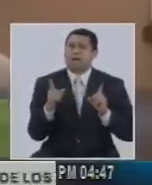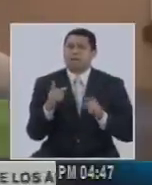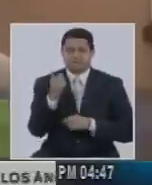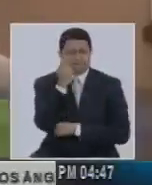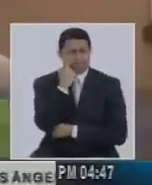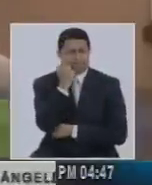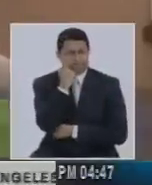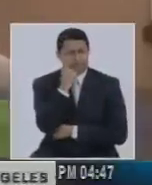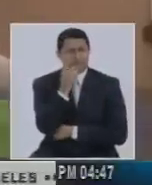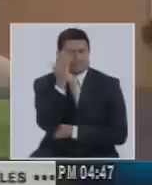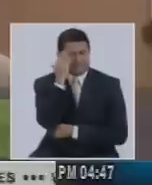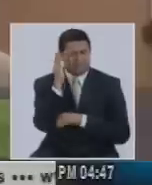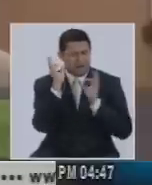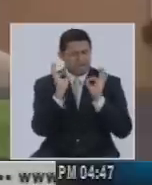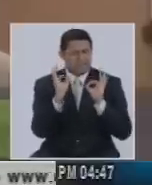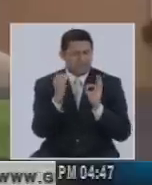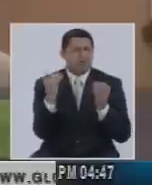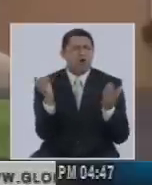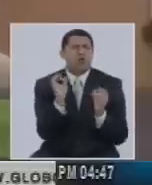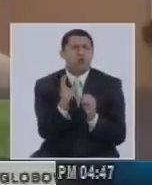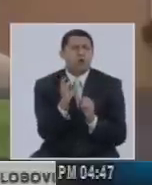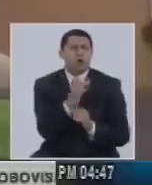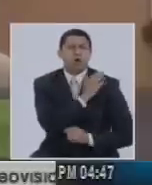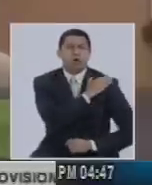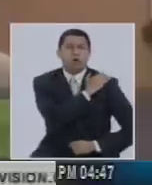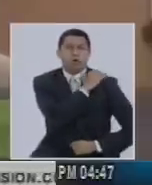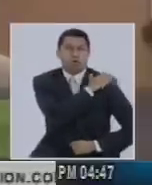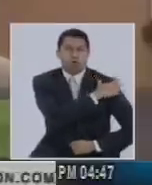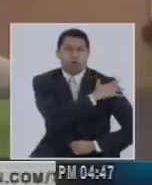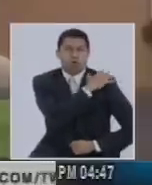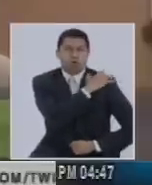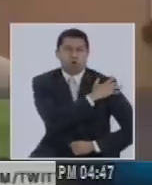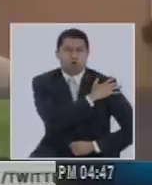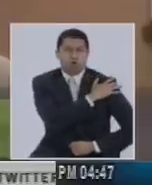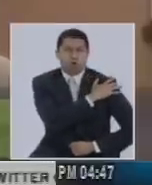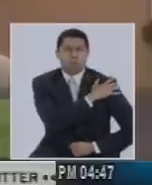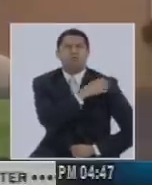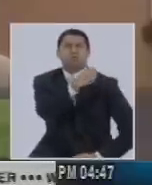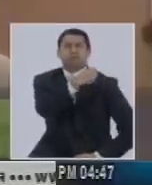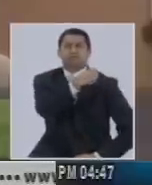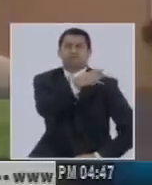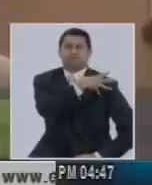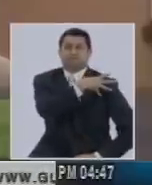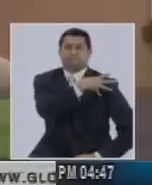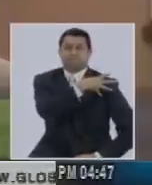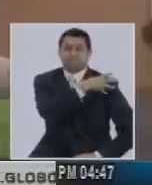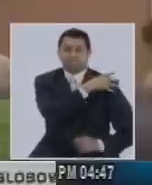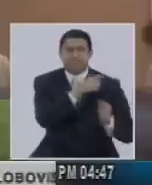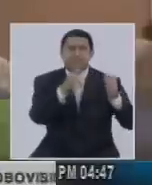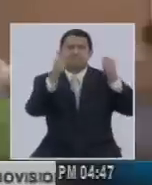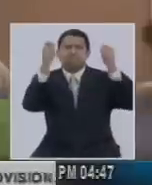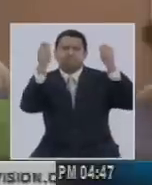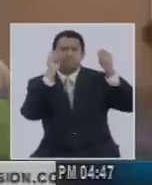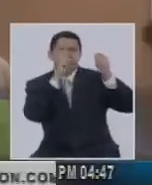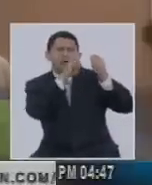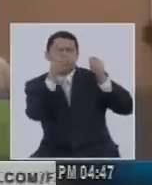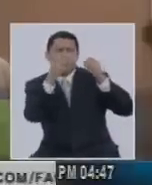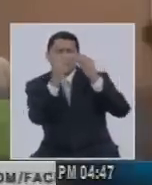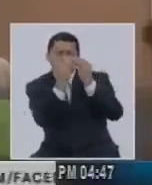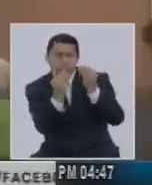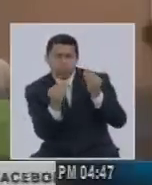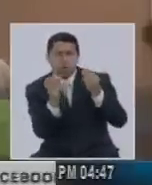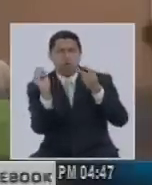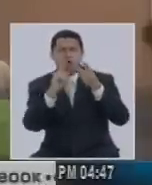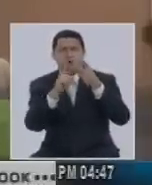que tener el diagnóstico preciso. En el hombro siempre tomamos radiografía, porque a veces se puede ver si hay una artrosis